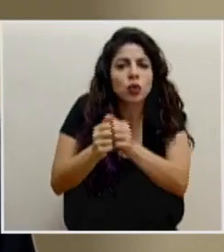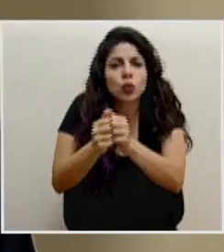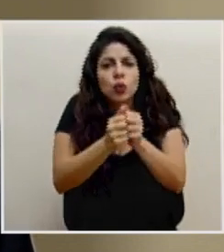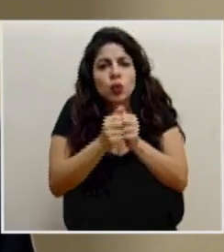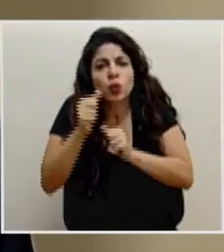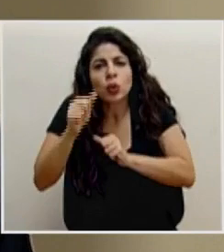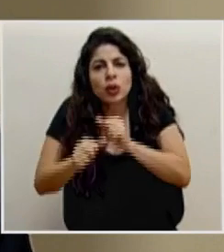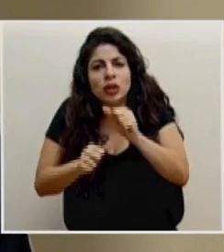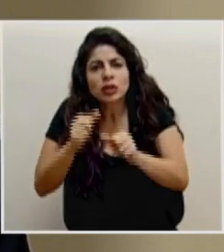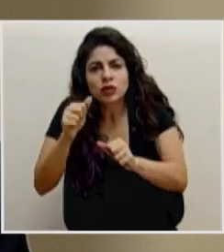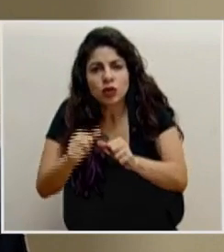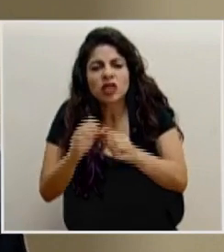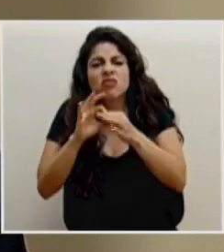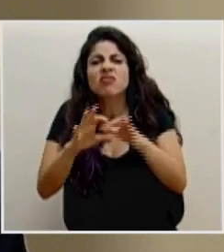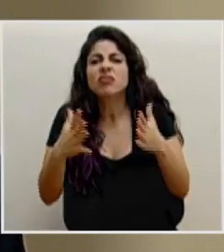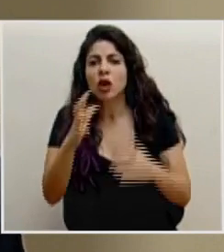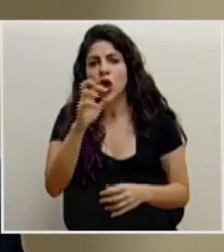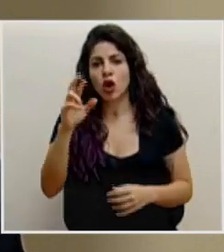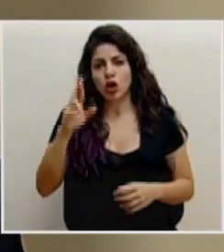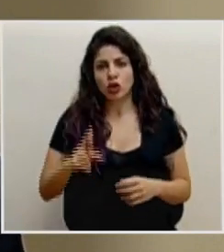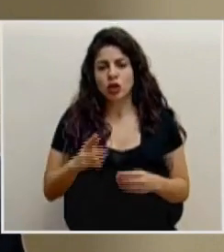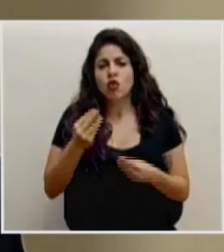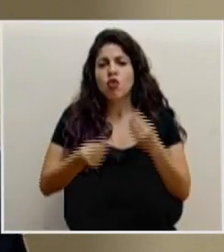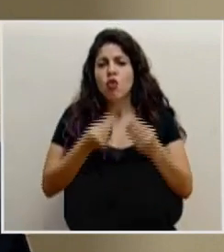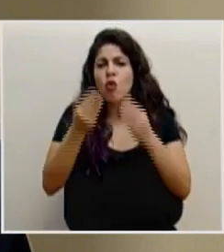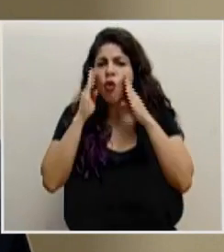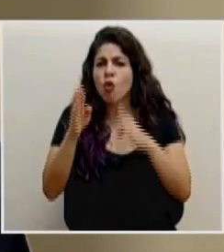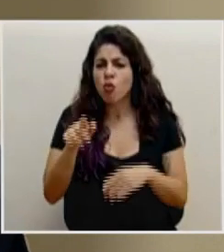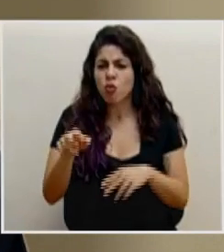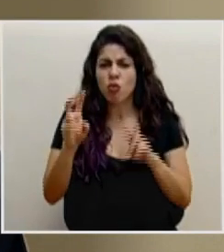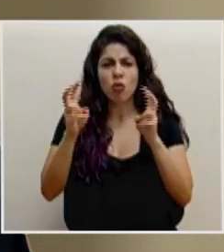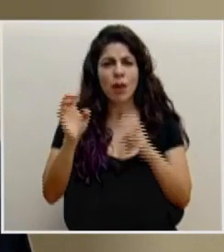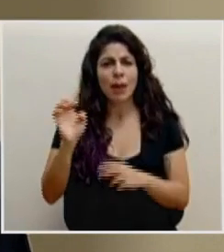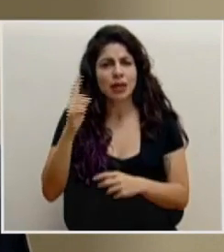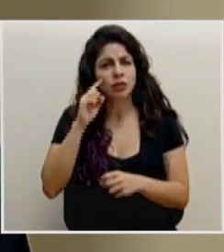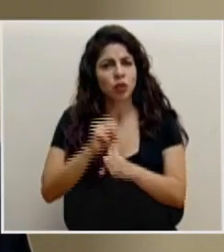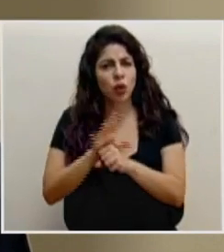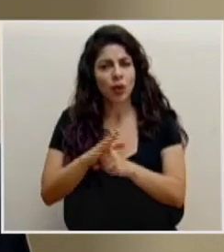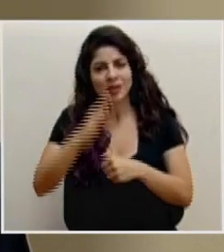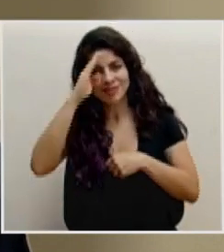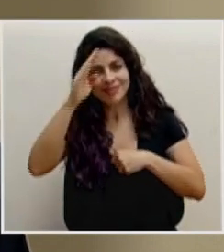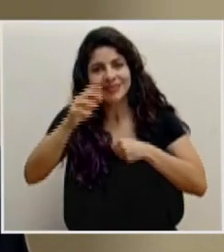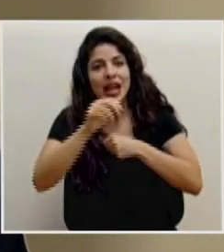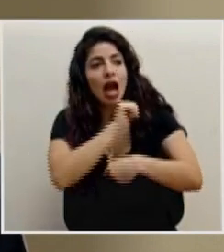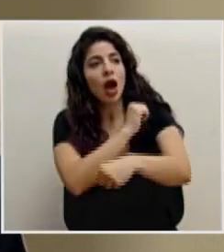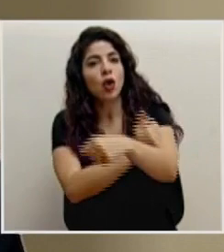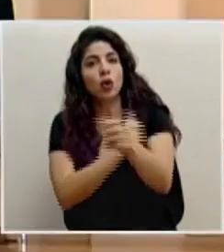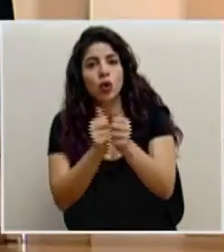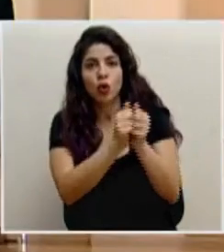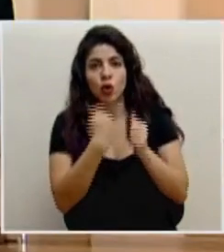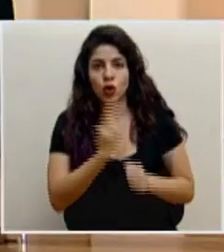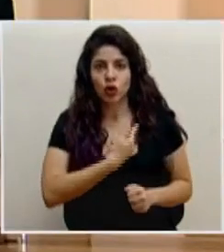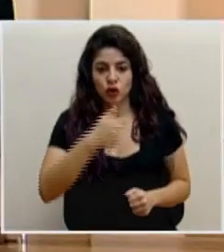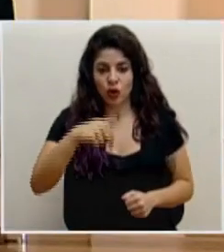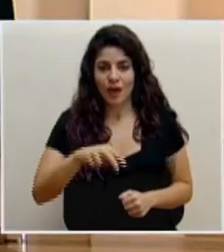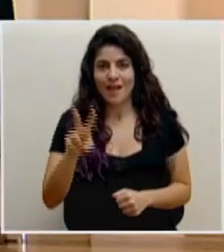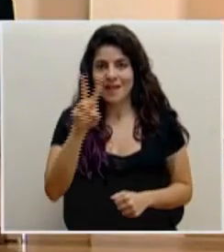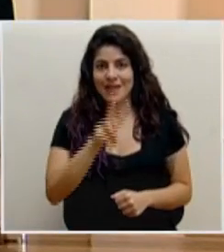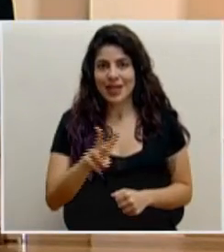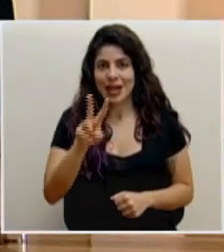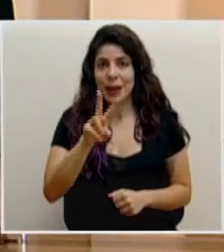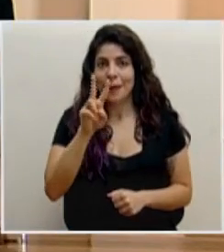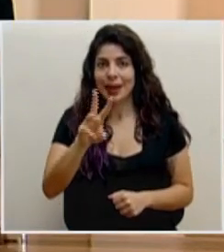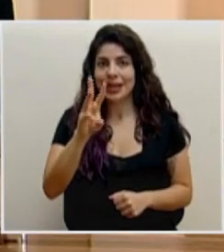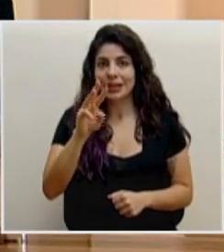de cómo Costa Rica enfrenta la emergencia por el COVID-19. Saludamos a las autoridades que nos acompañan este viernes 26 de marzo,